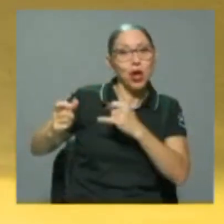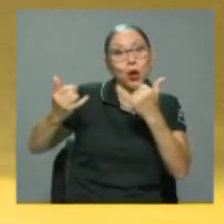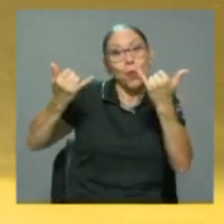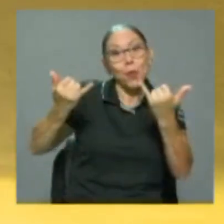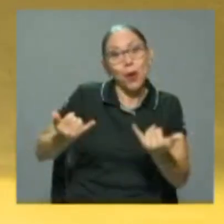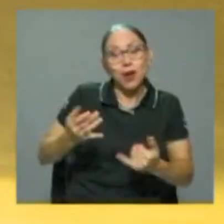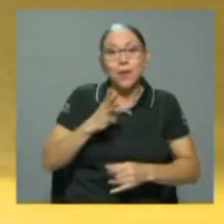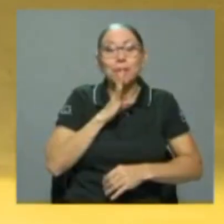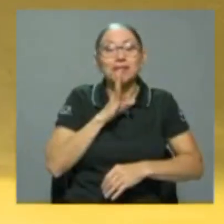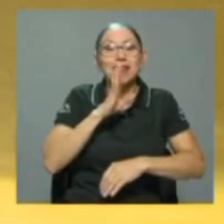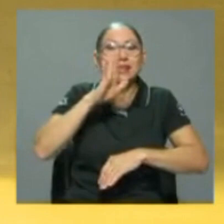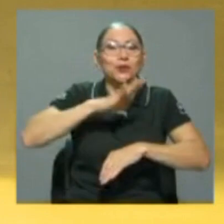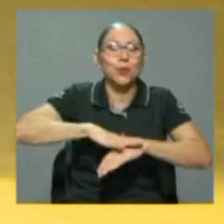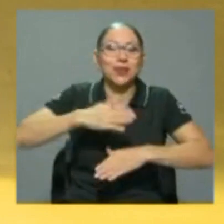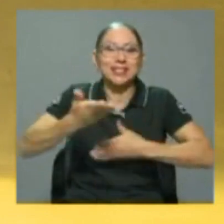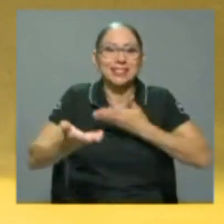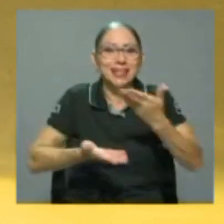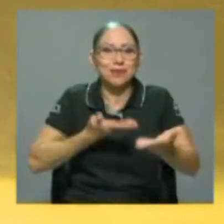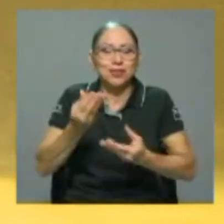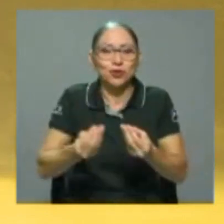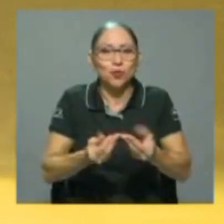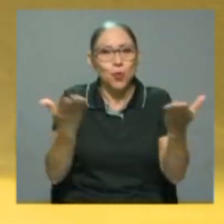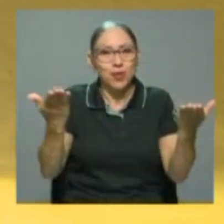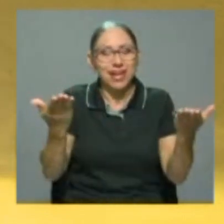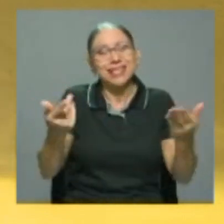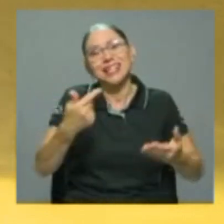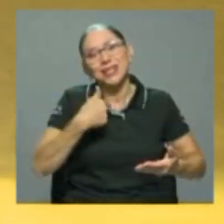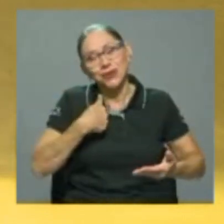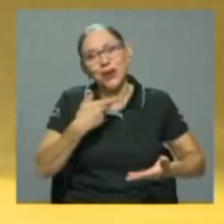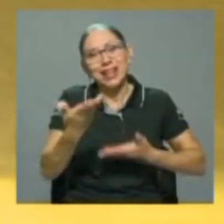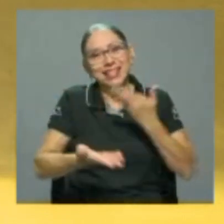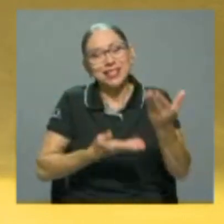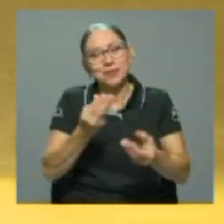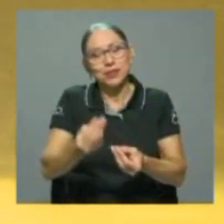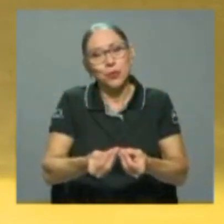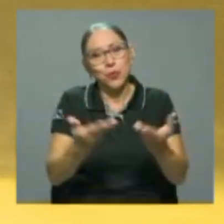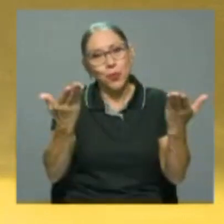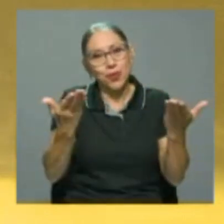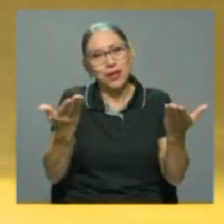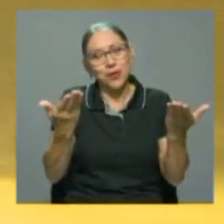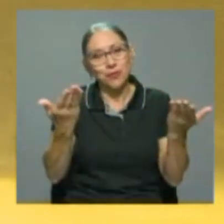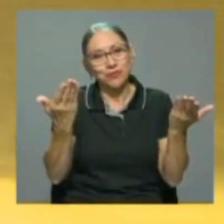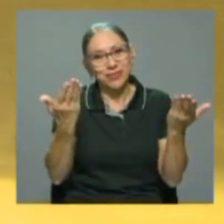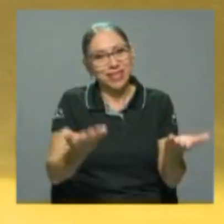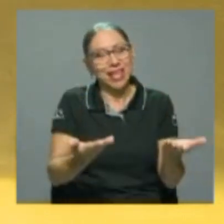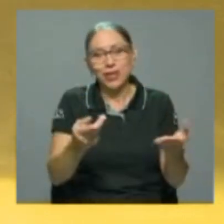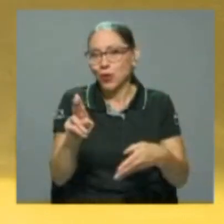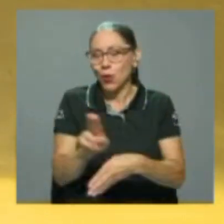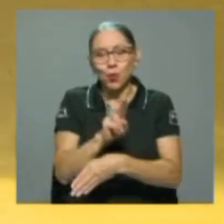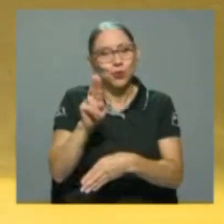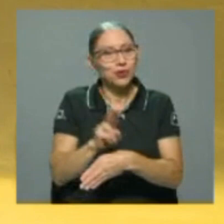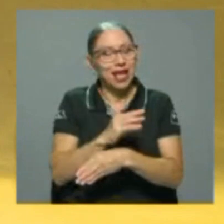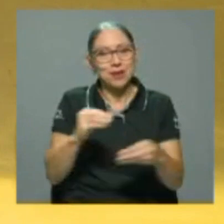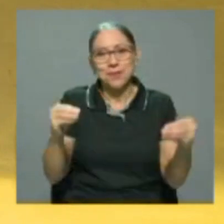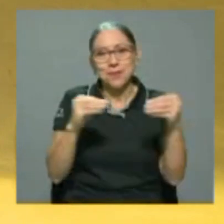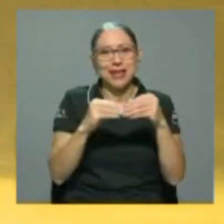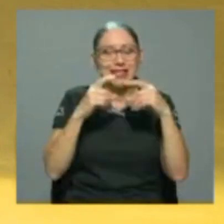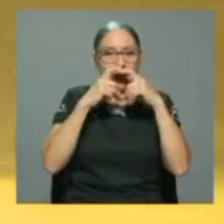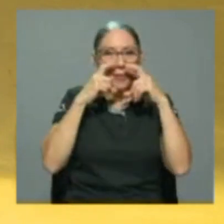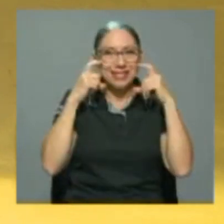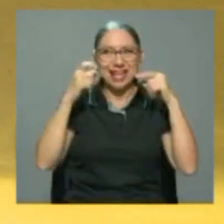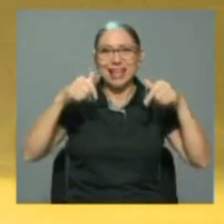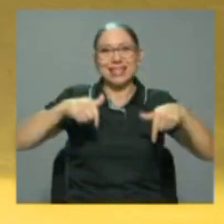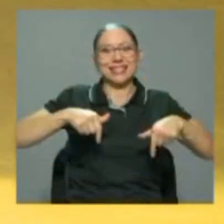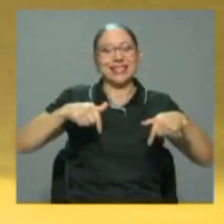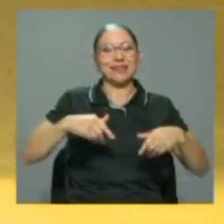de servicios públicos, les haré el servicio público de no usar más la mascarilla.